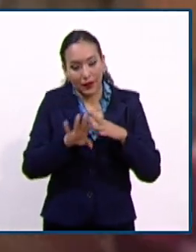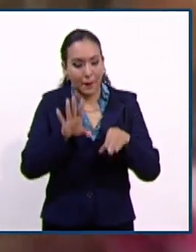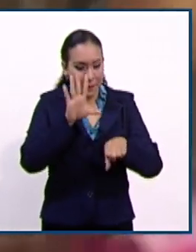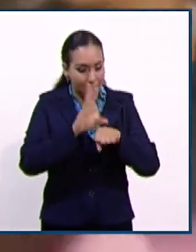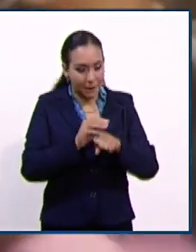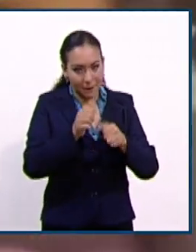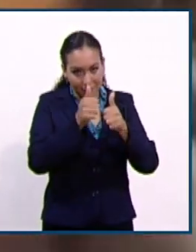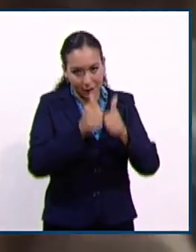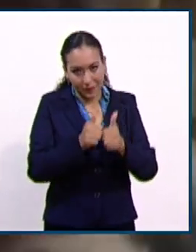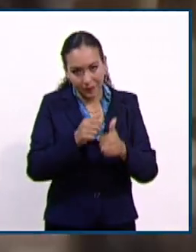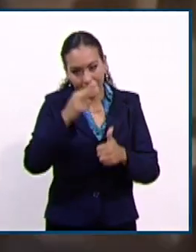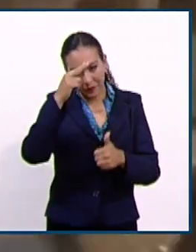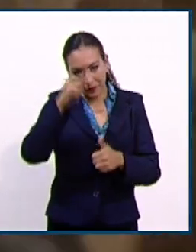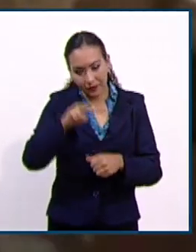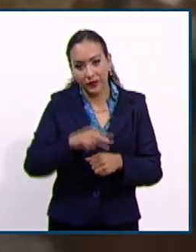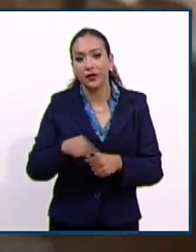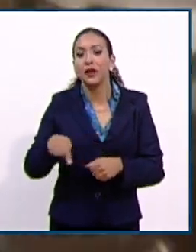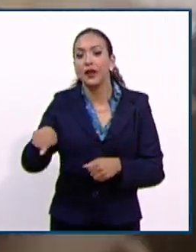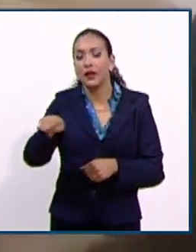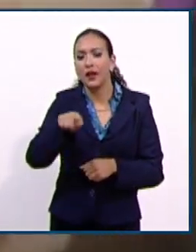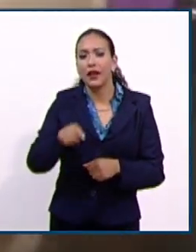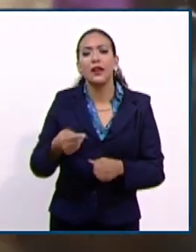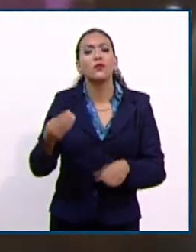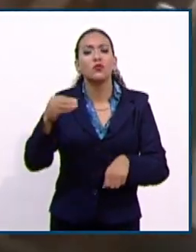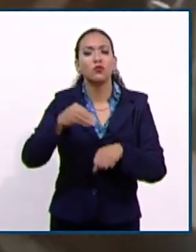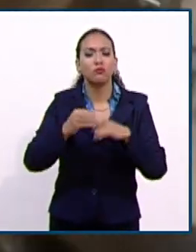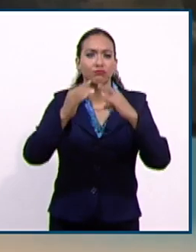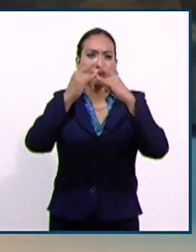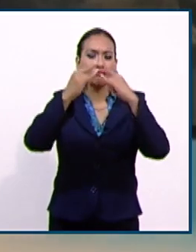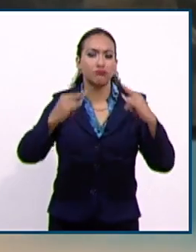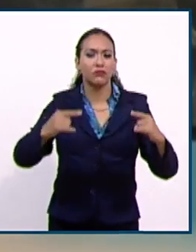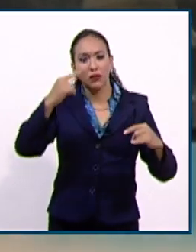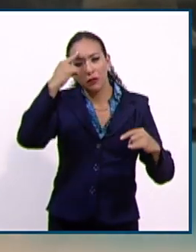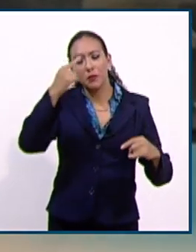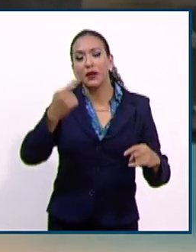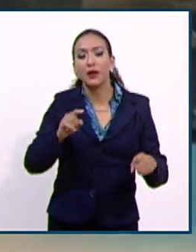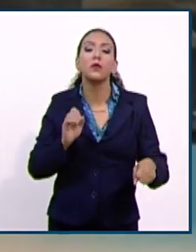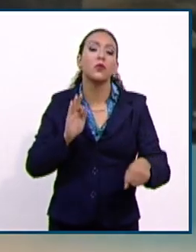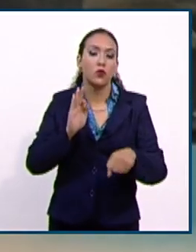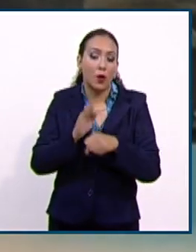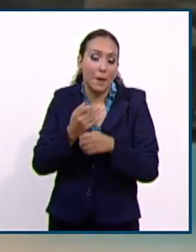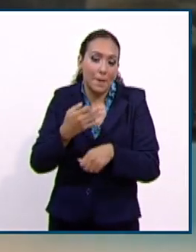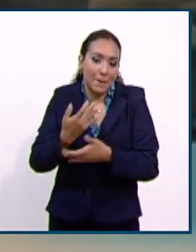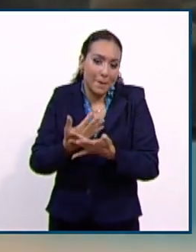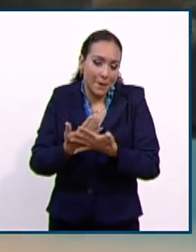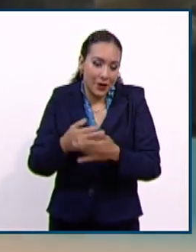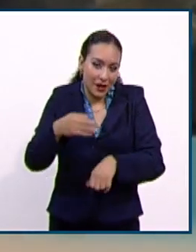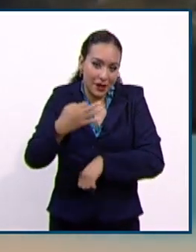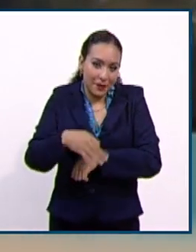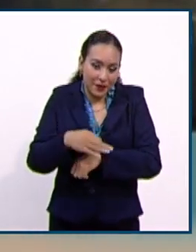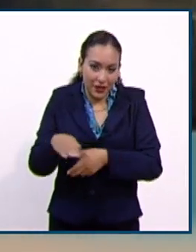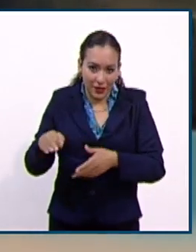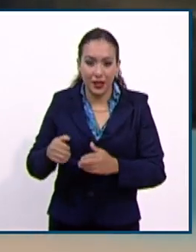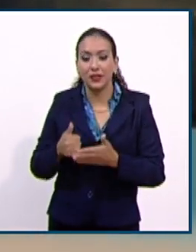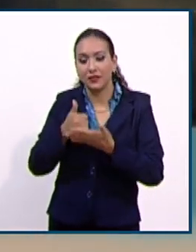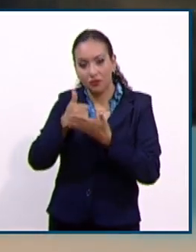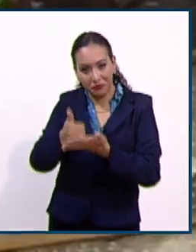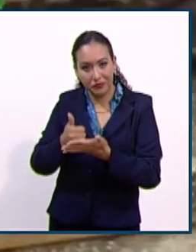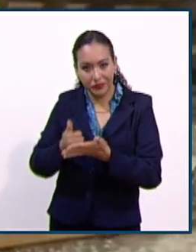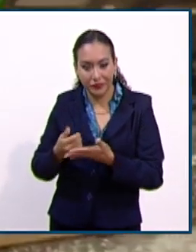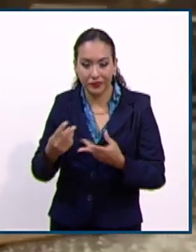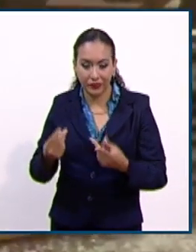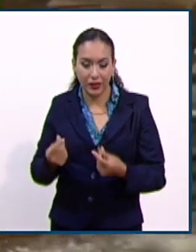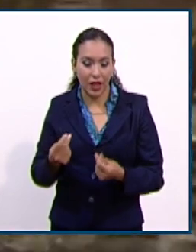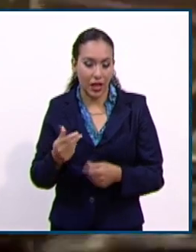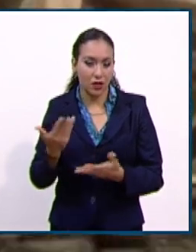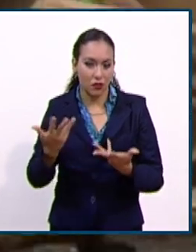migrantes desalojadas habían establecido el campamento con el fin de resguardarse, en tanto la Comisión Mexicana de Ayuda a Refugiados daba